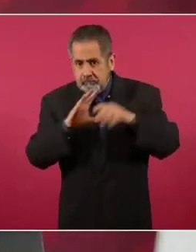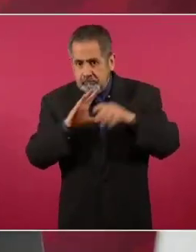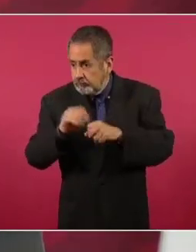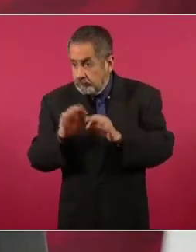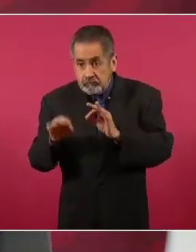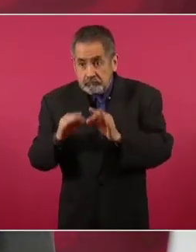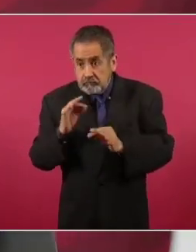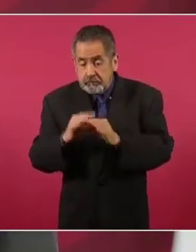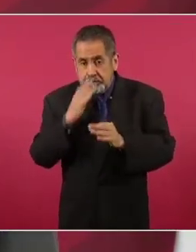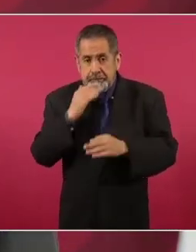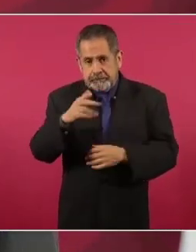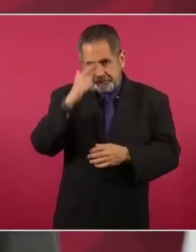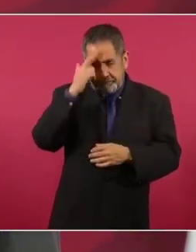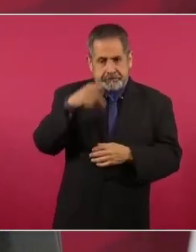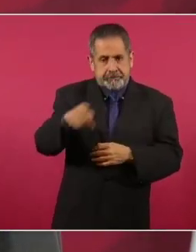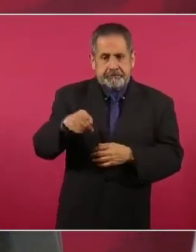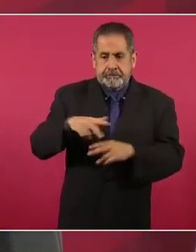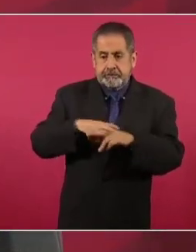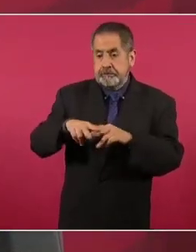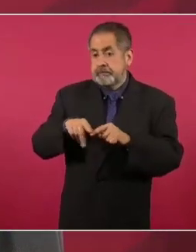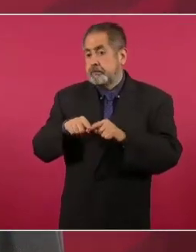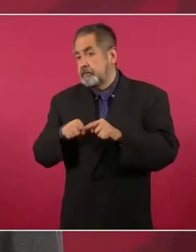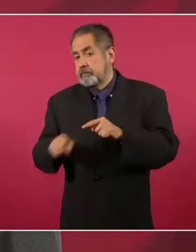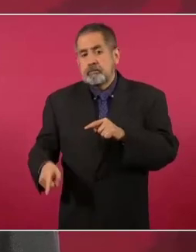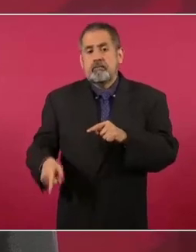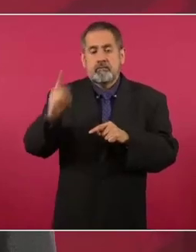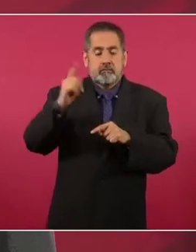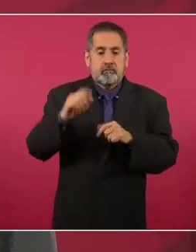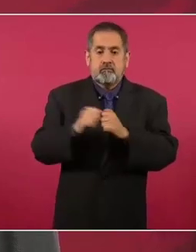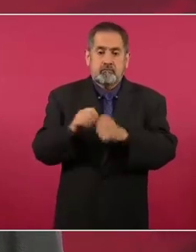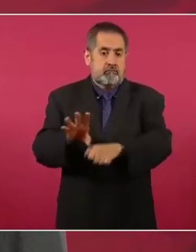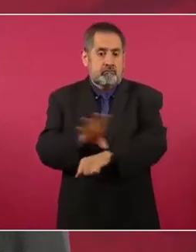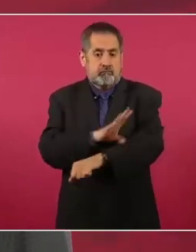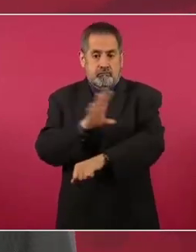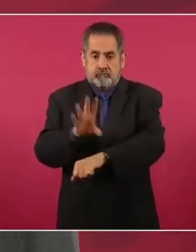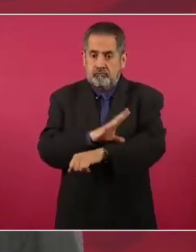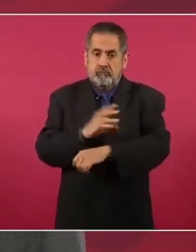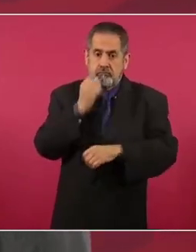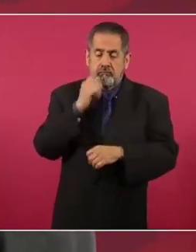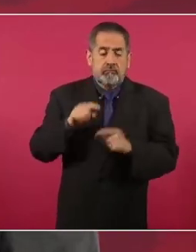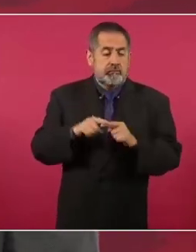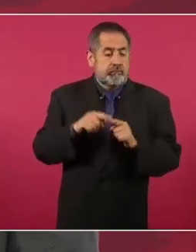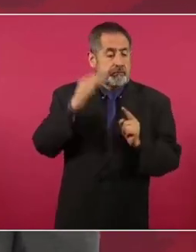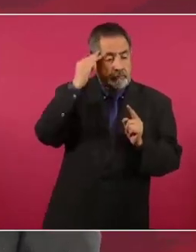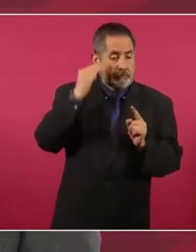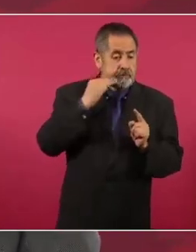considerable del tren que va a ser eléctrico, de Mérida